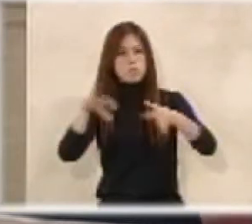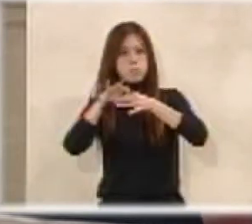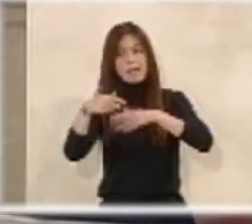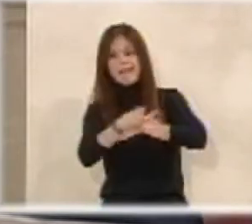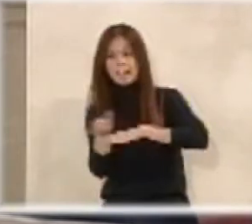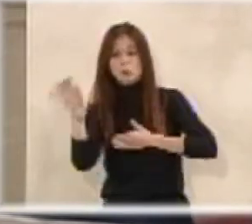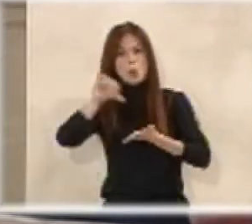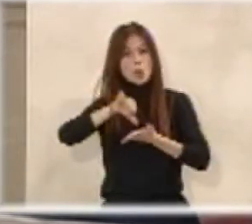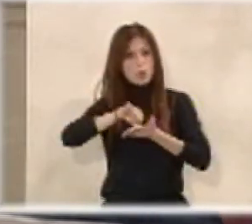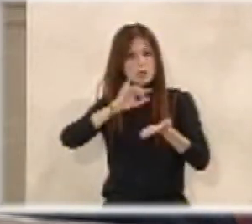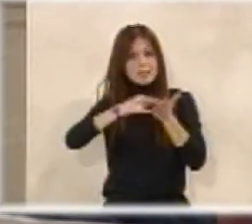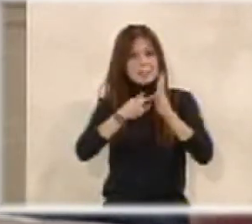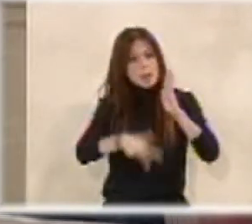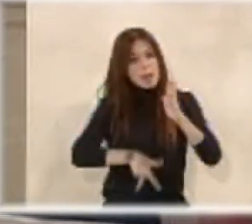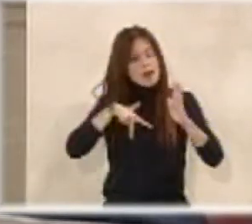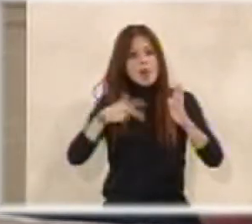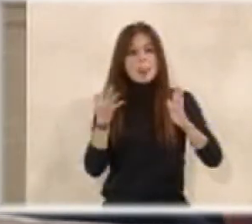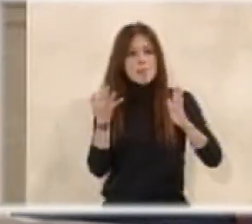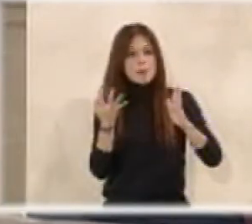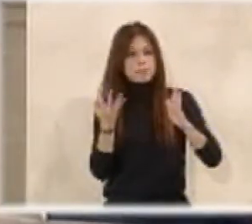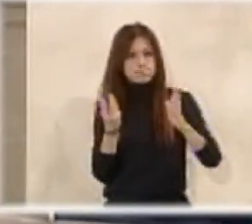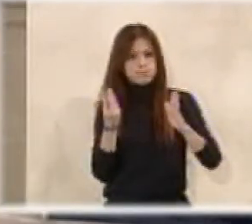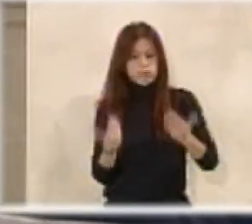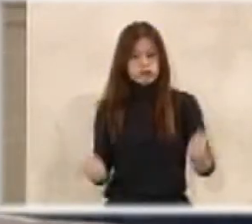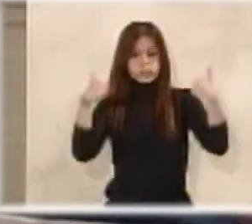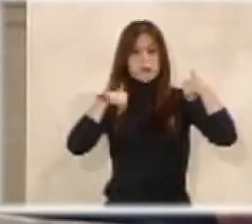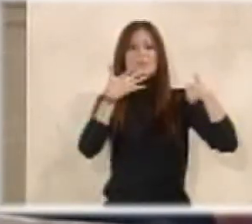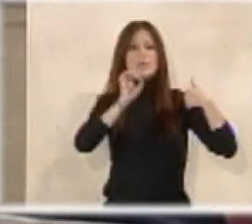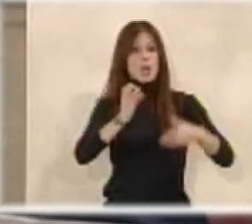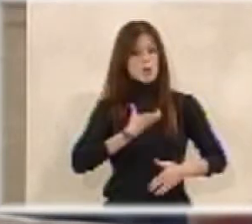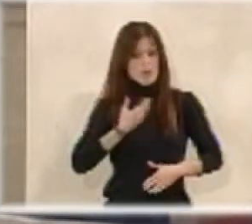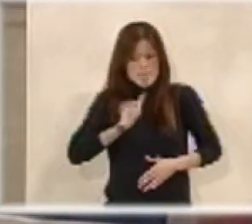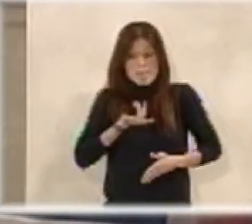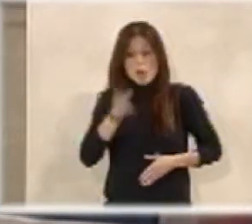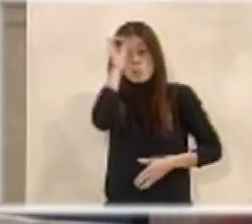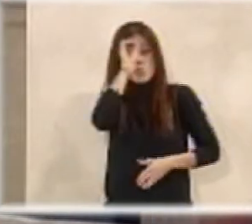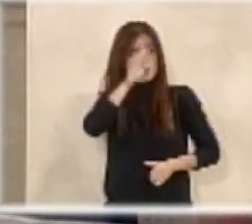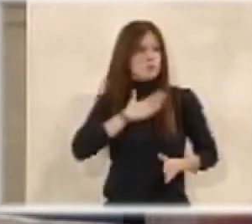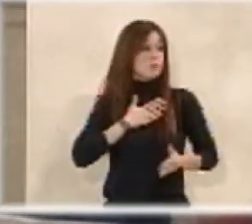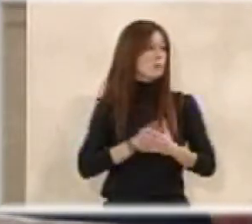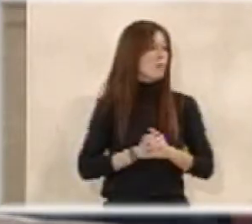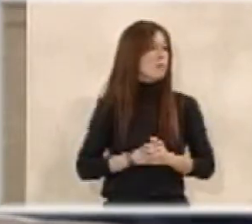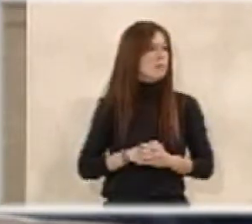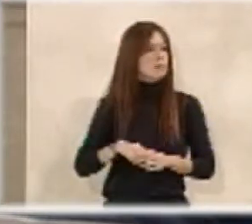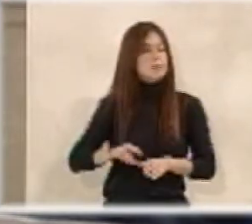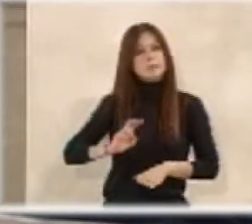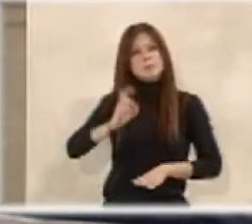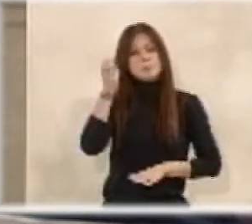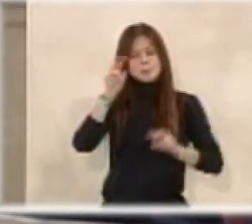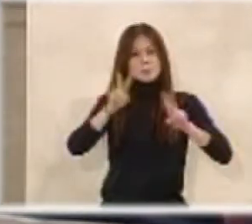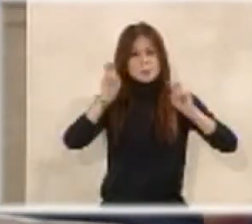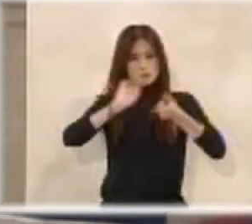resto de la ciudad, los sistemas generales tiene que implementarlo el Ayuntamiento de Almería. Esa es nuestra postura también. Otra, las